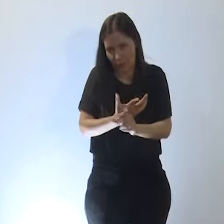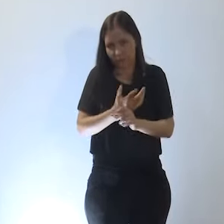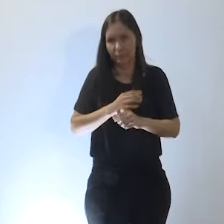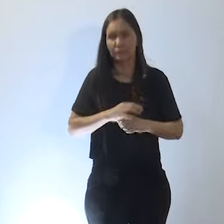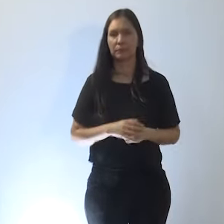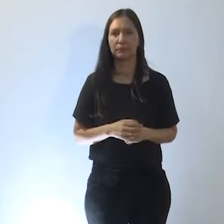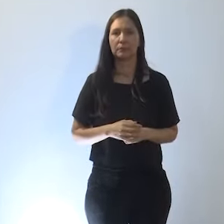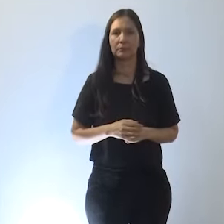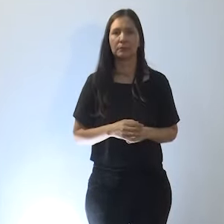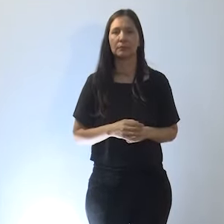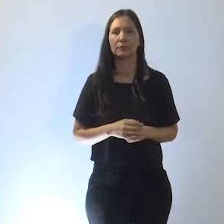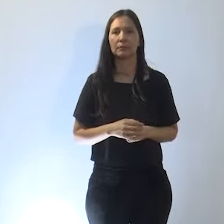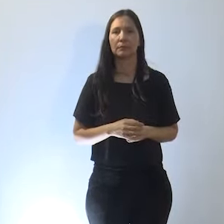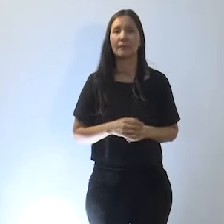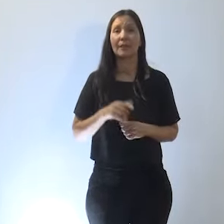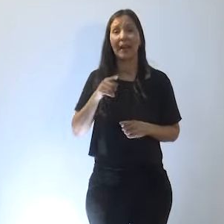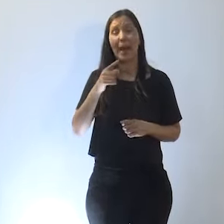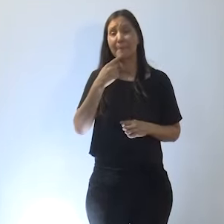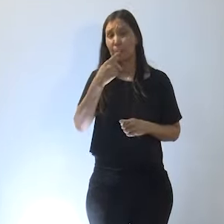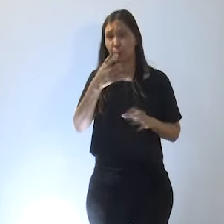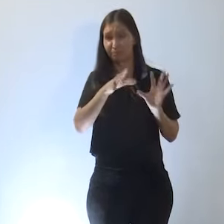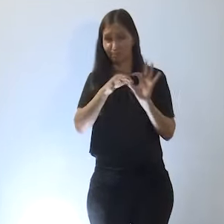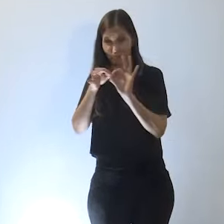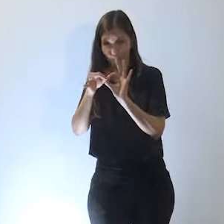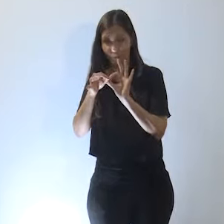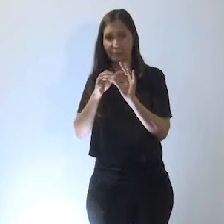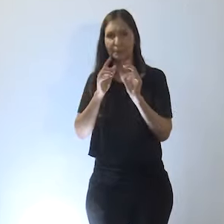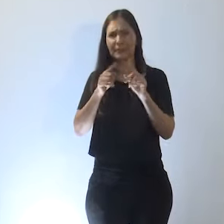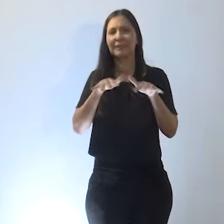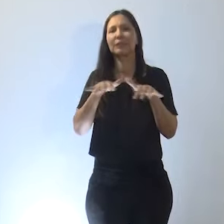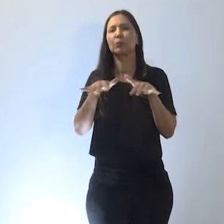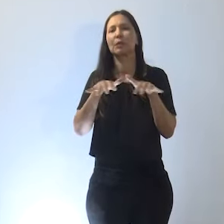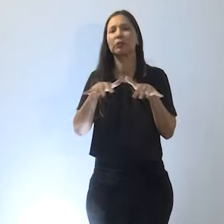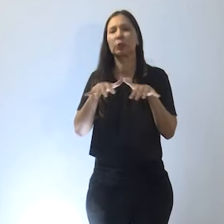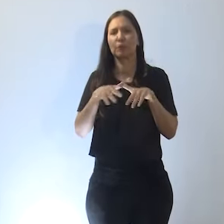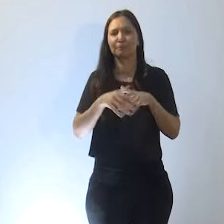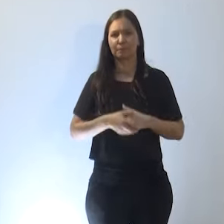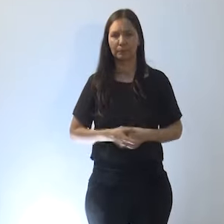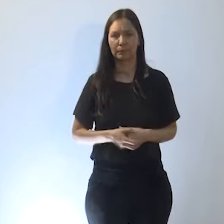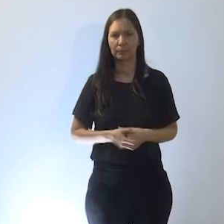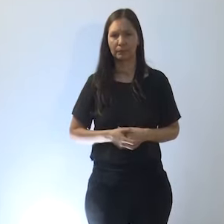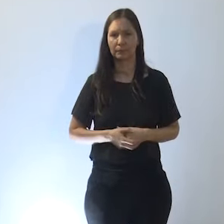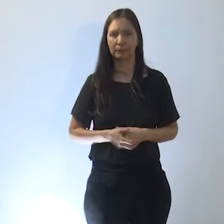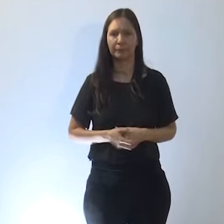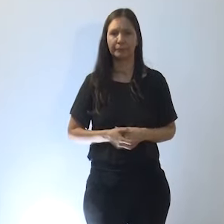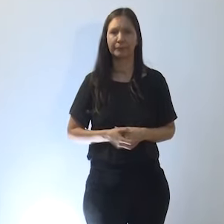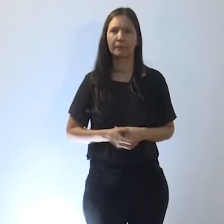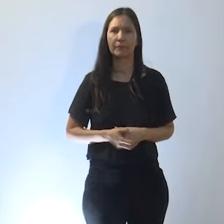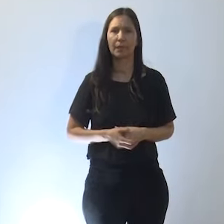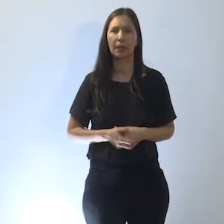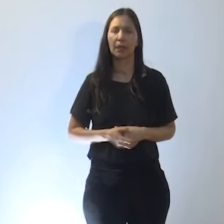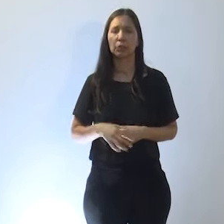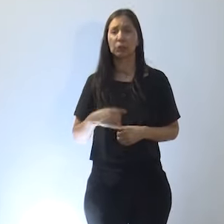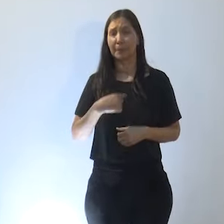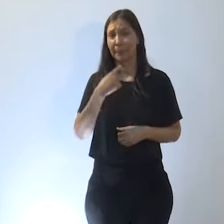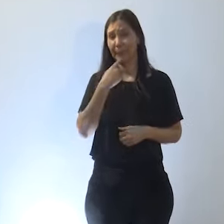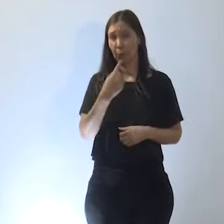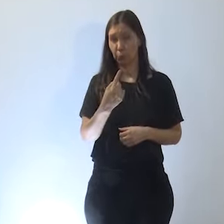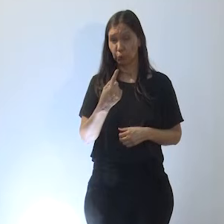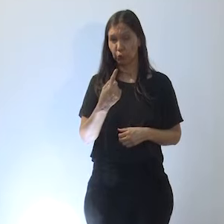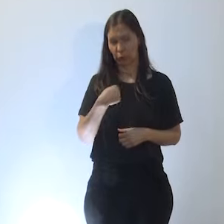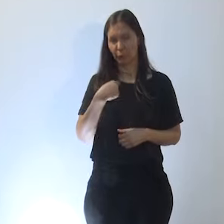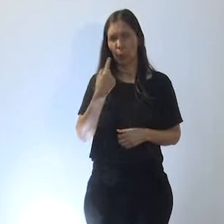con relacionada la pregunta con esta situación pero yo me preguntaba para un estudio que tengo que